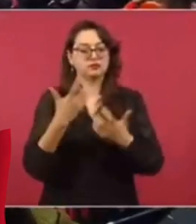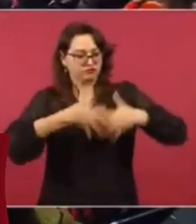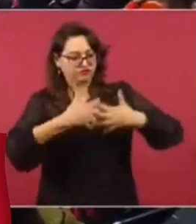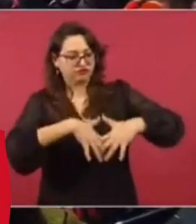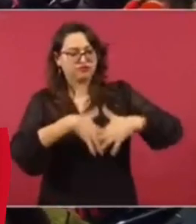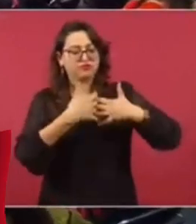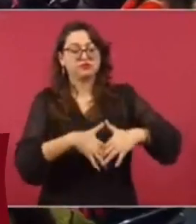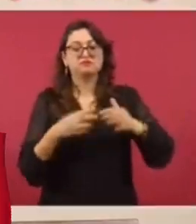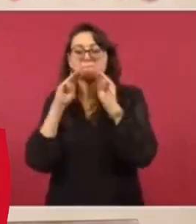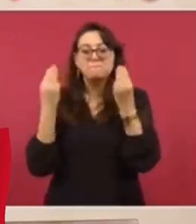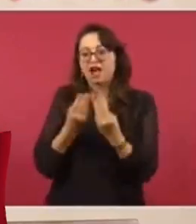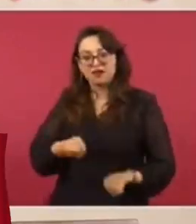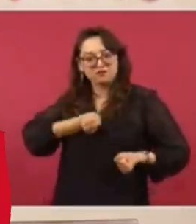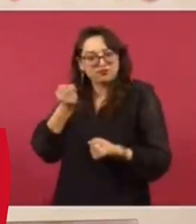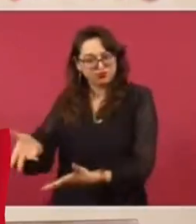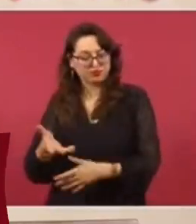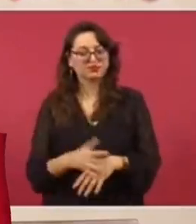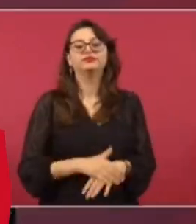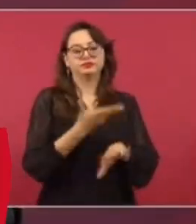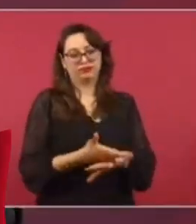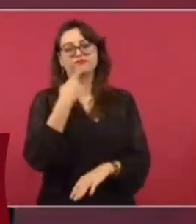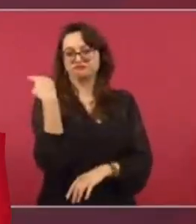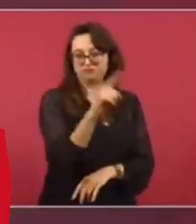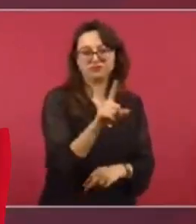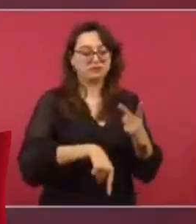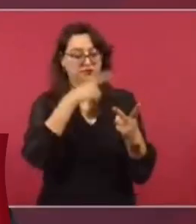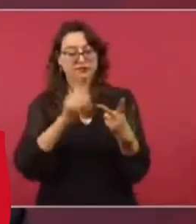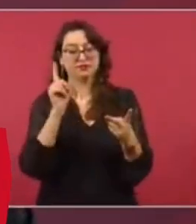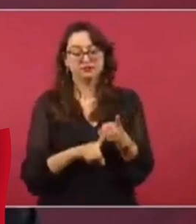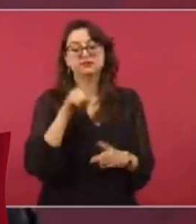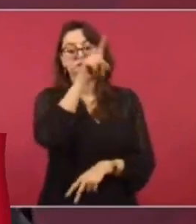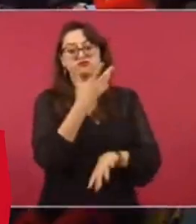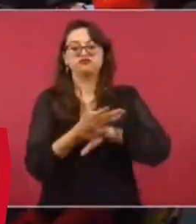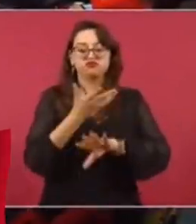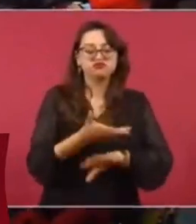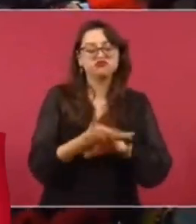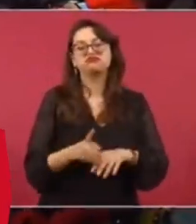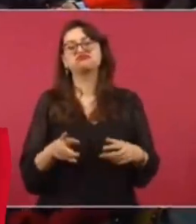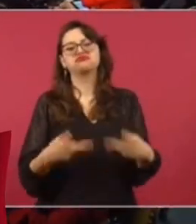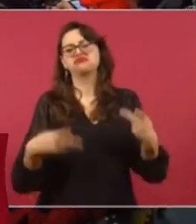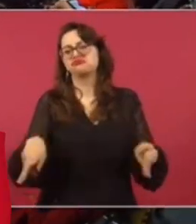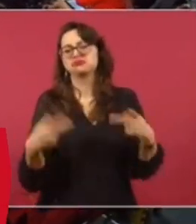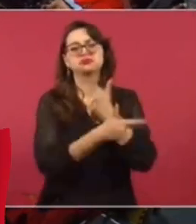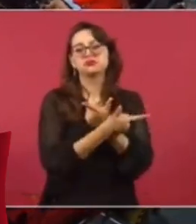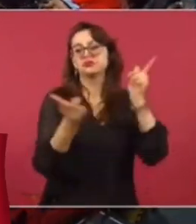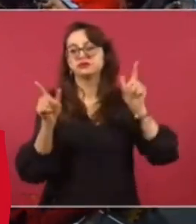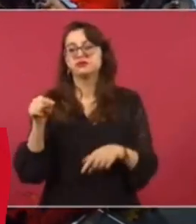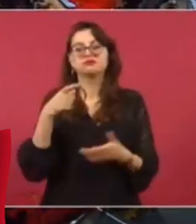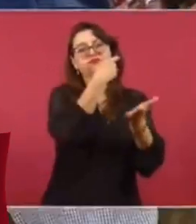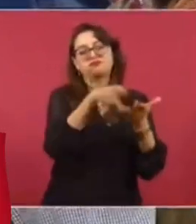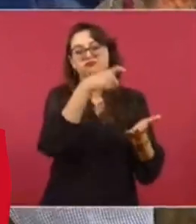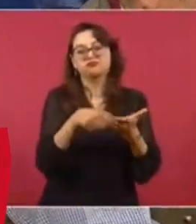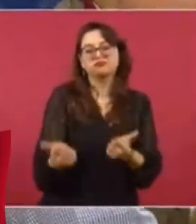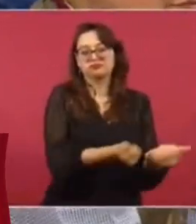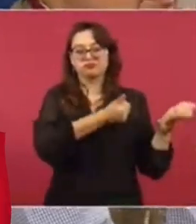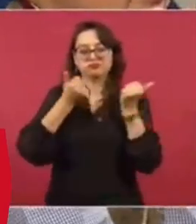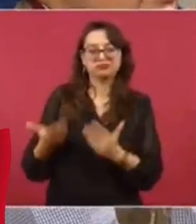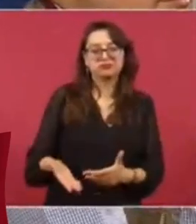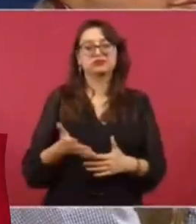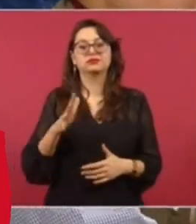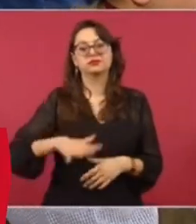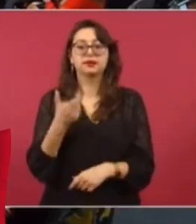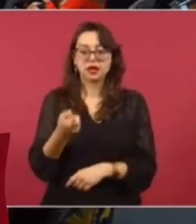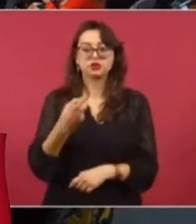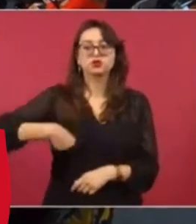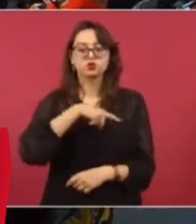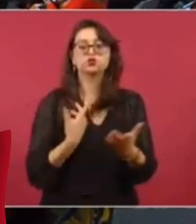sector claramente asociado narcotráfico que venden muchas armas que encontramos aquí en México relacionadas delincuencia y que principalmente